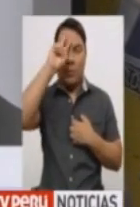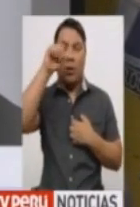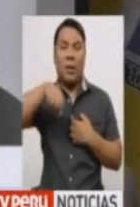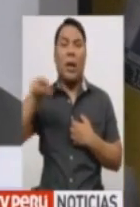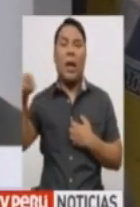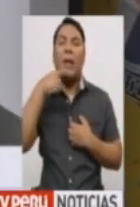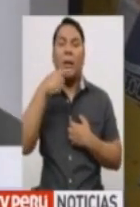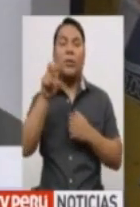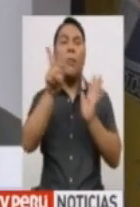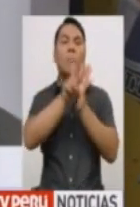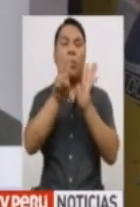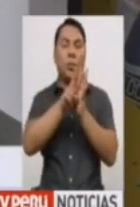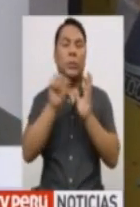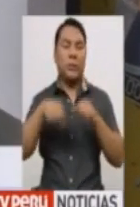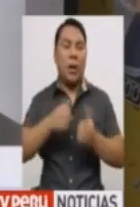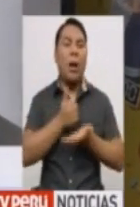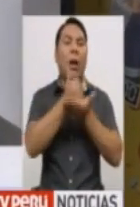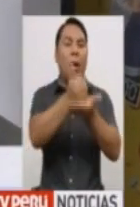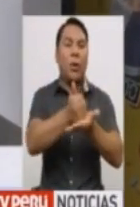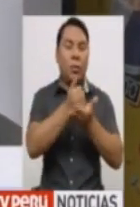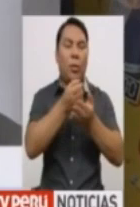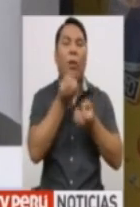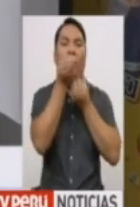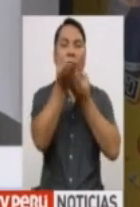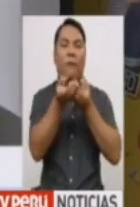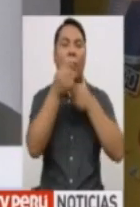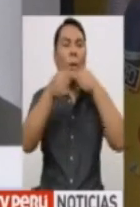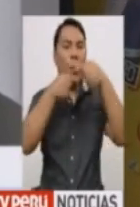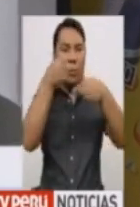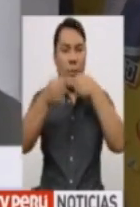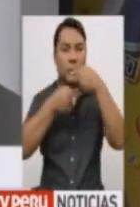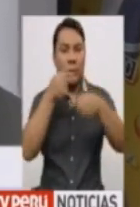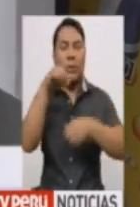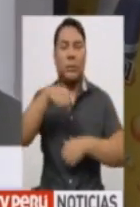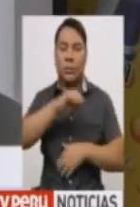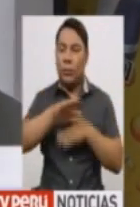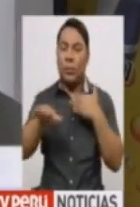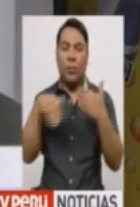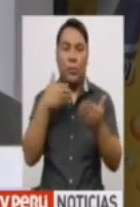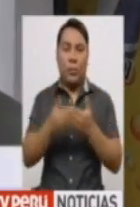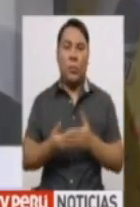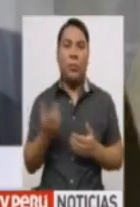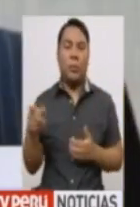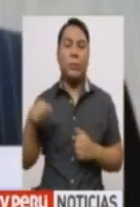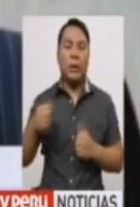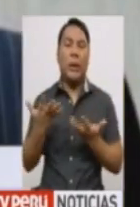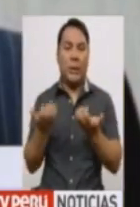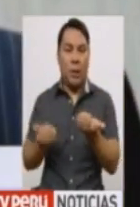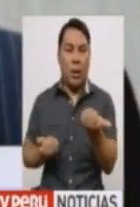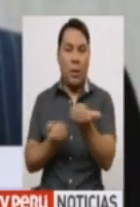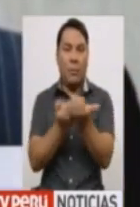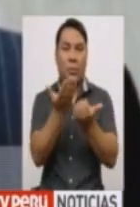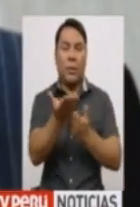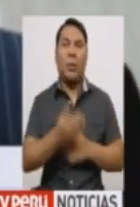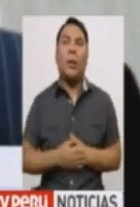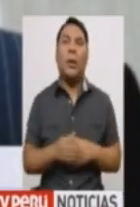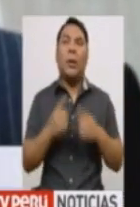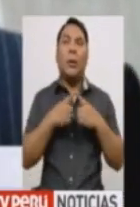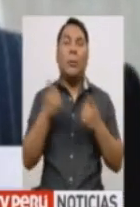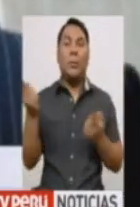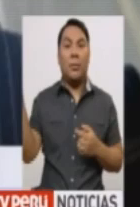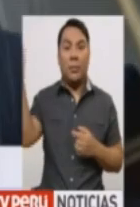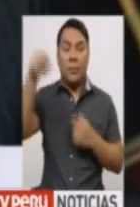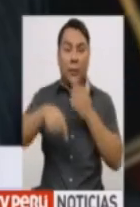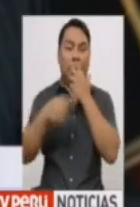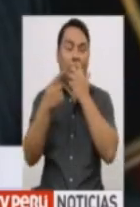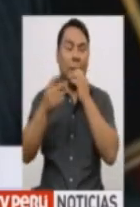es la imputación del Ministerio Público y desde ya colaborar con las investigaciones del caso, ¿no? Sobre lo que significaría el perdón que Cuba